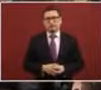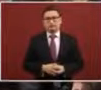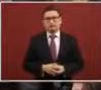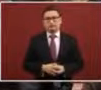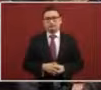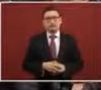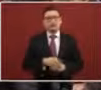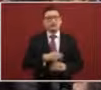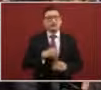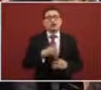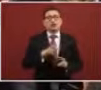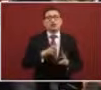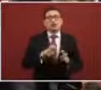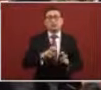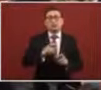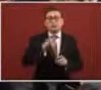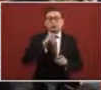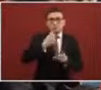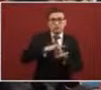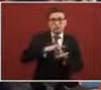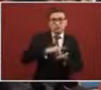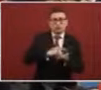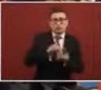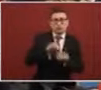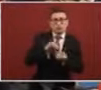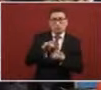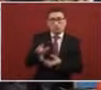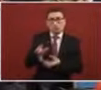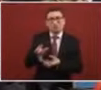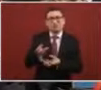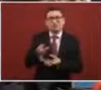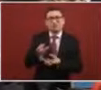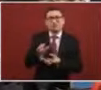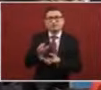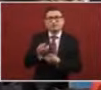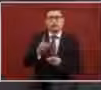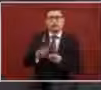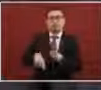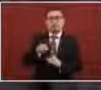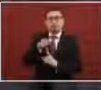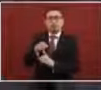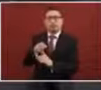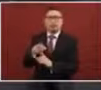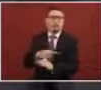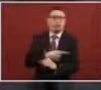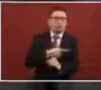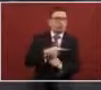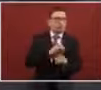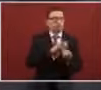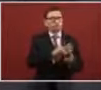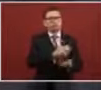iba para las medicinas se desviaba para otros fines. Y